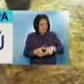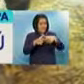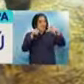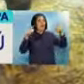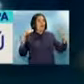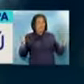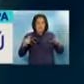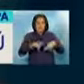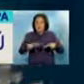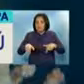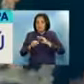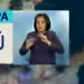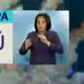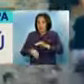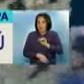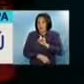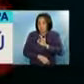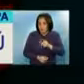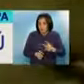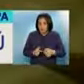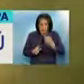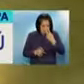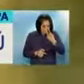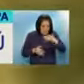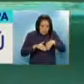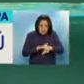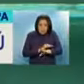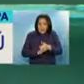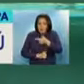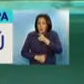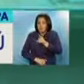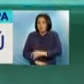los protagonistas están bajo el agua.